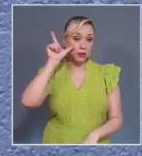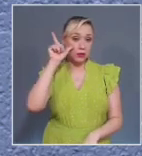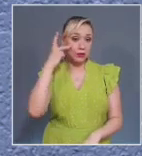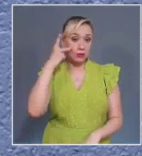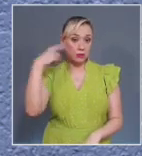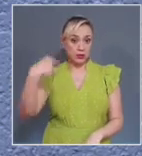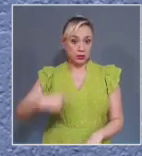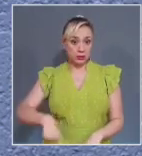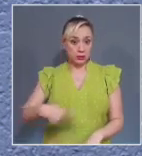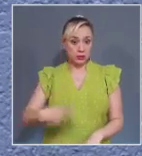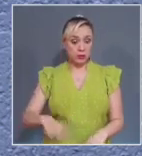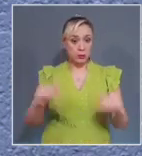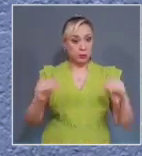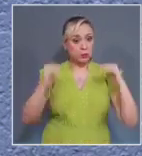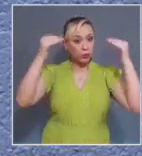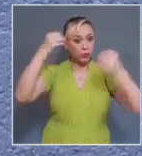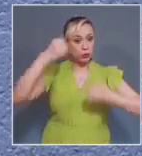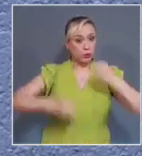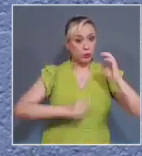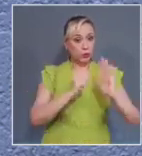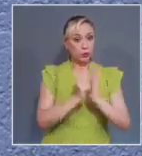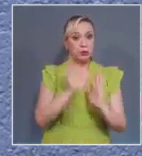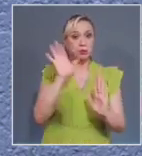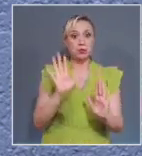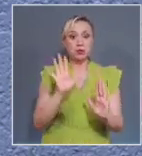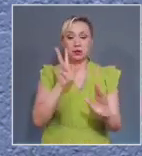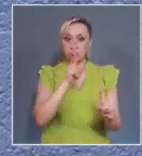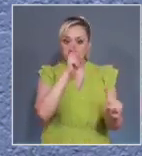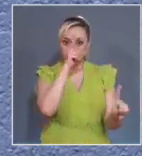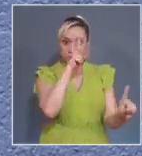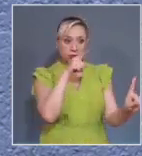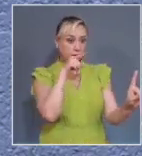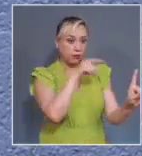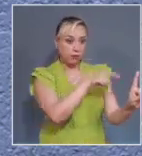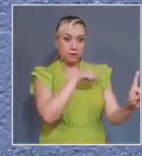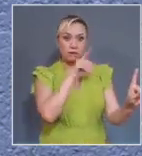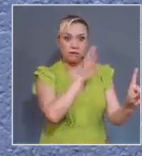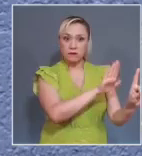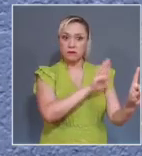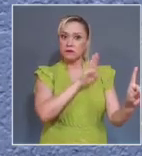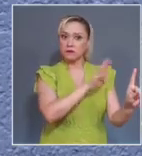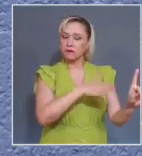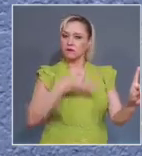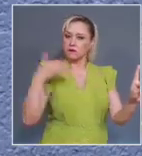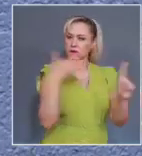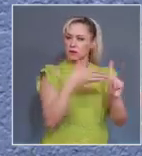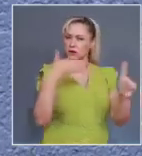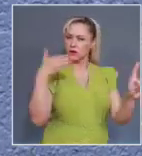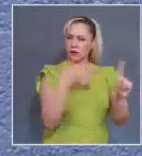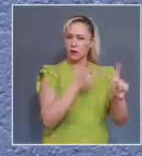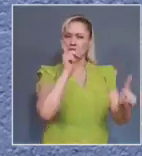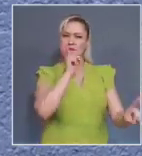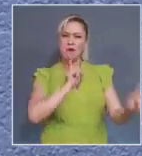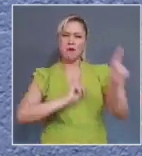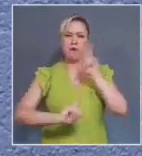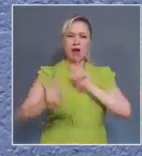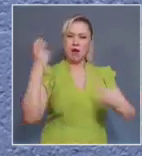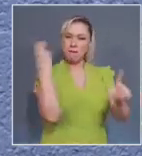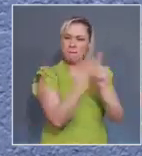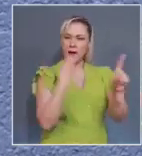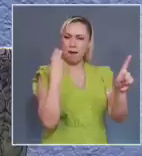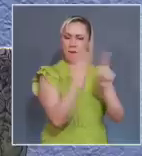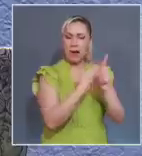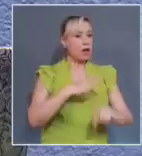y un contexto de presión y un contexto de descalificación que dificulta a la Suprema Corte en la realización de la tarea institucional que